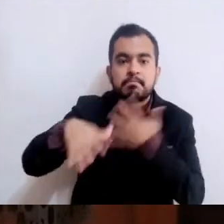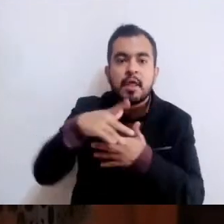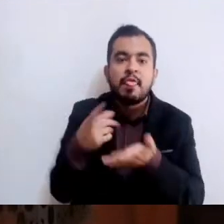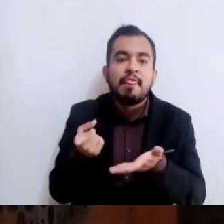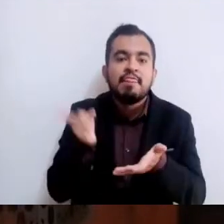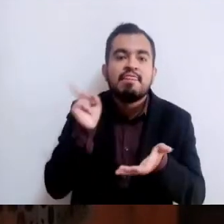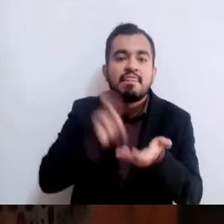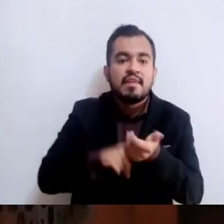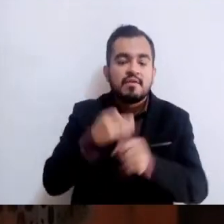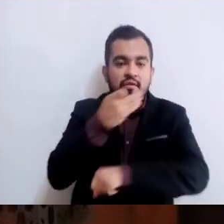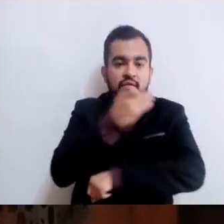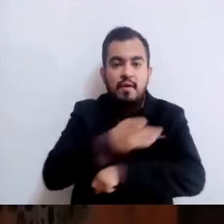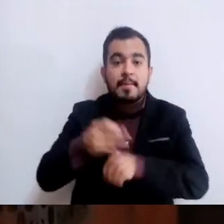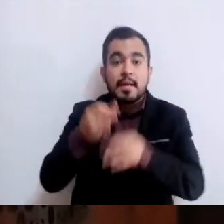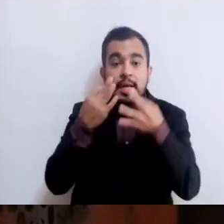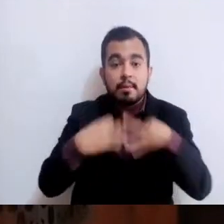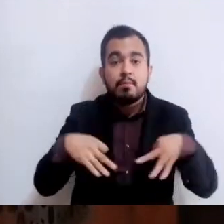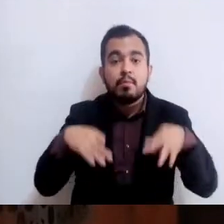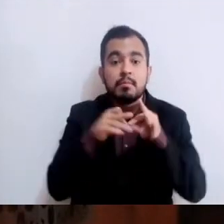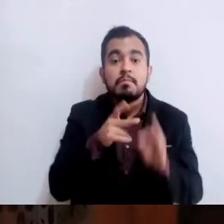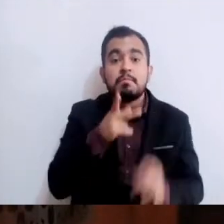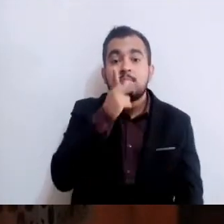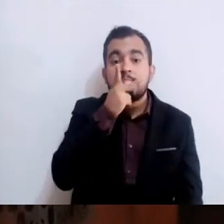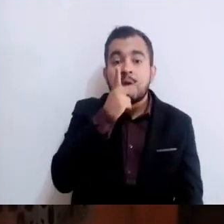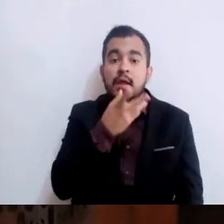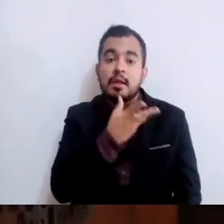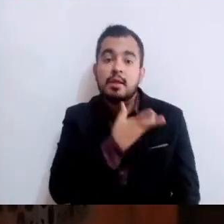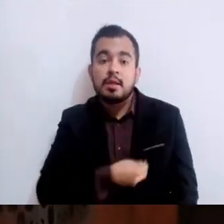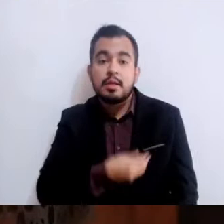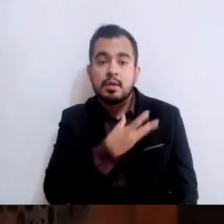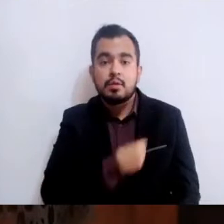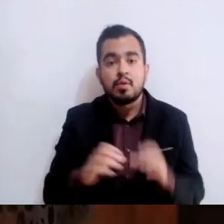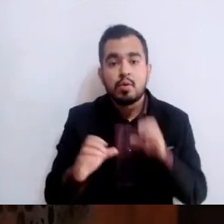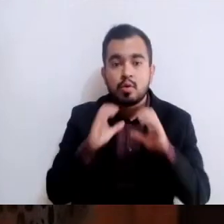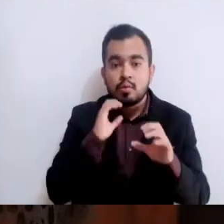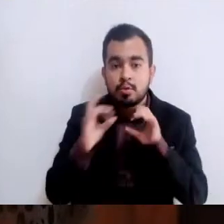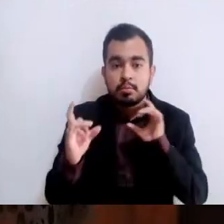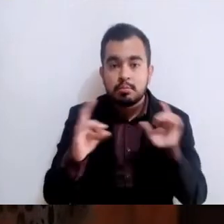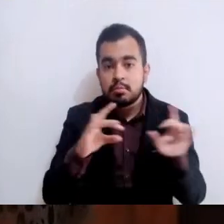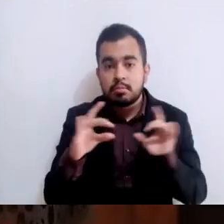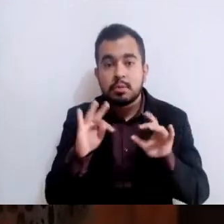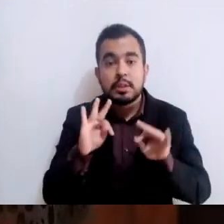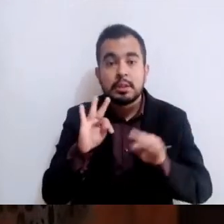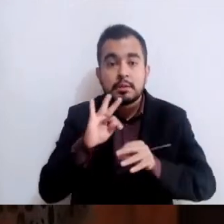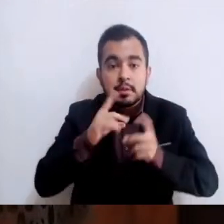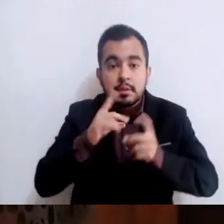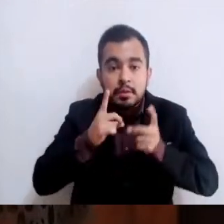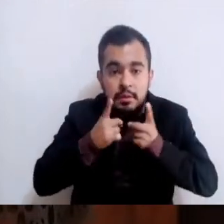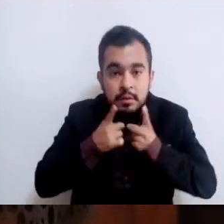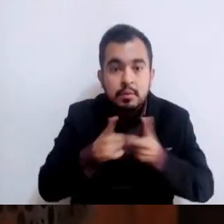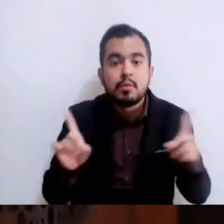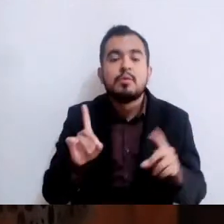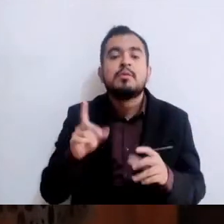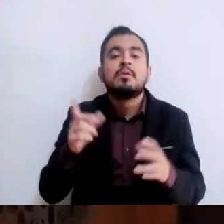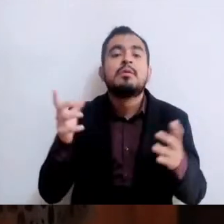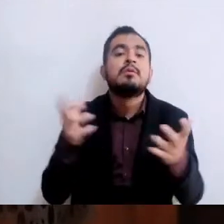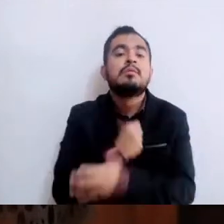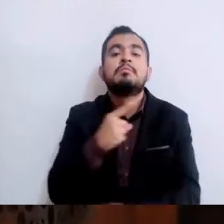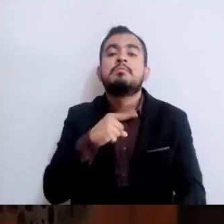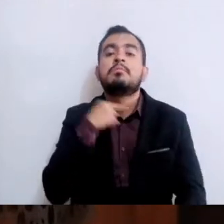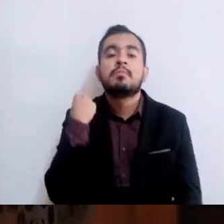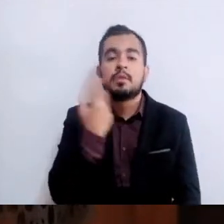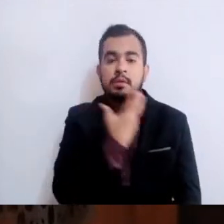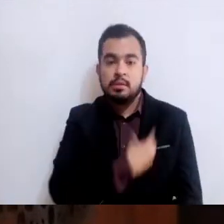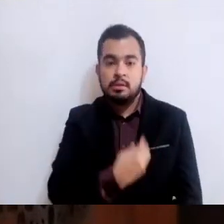la comunicación entre padres e hijos en los procesos de divorcio, de guardia y custodia, para que